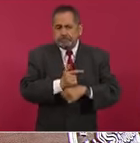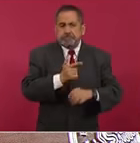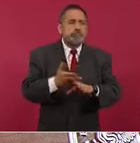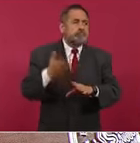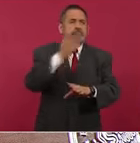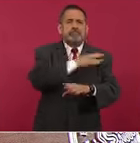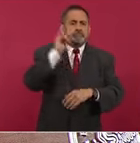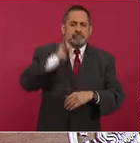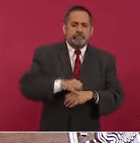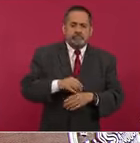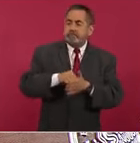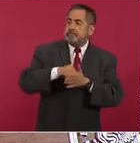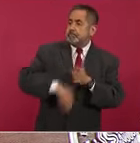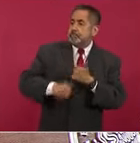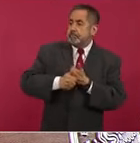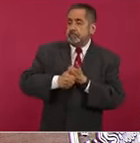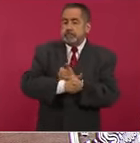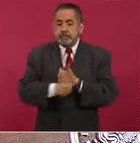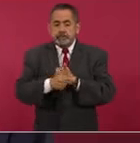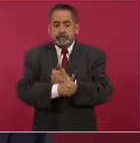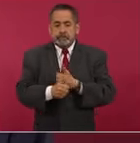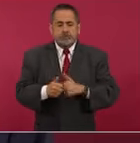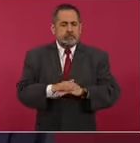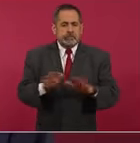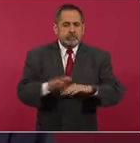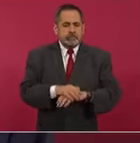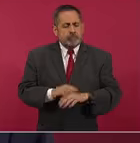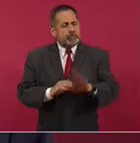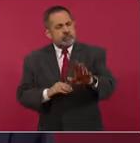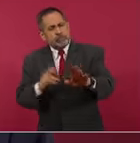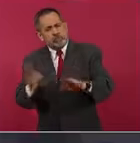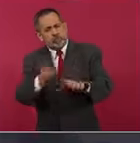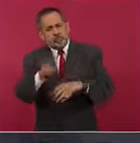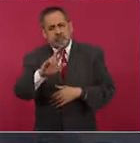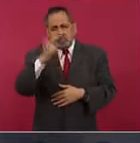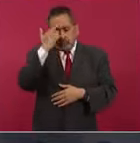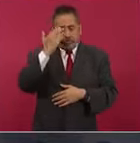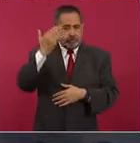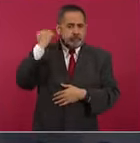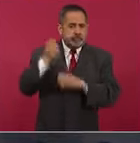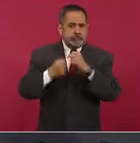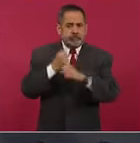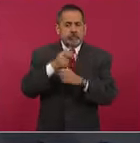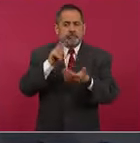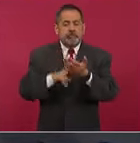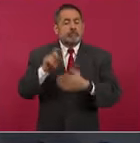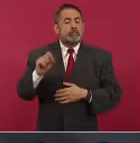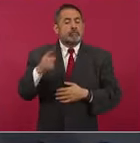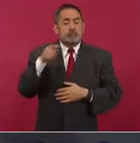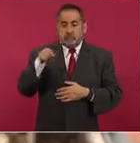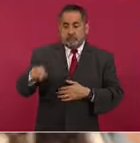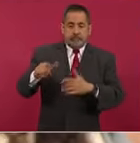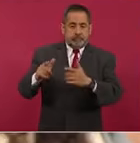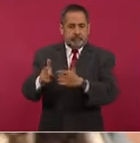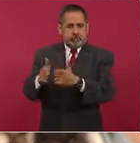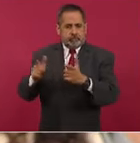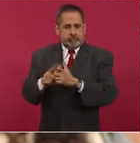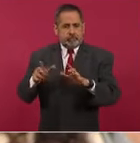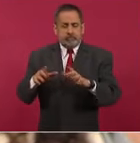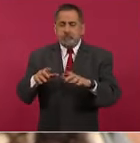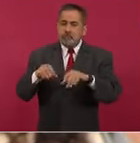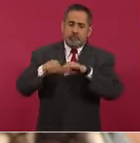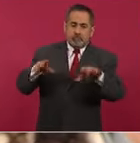Y no se oculta absolutamente nada. Es que se lo pregunto porque, si usted recuerda, en octubre del 2021, la Comisión Presidencial